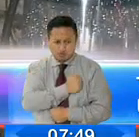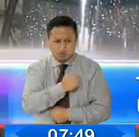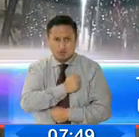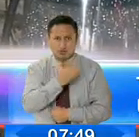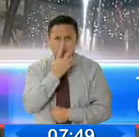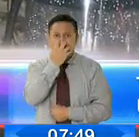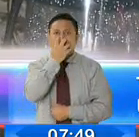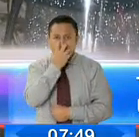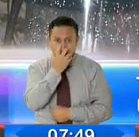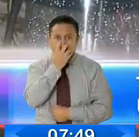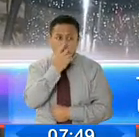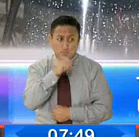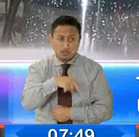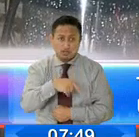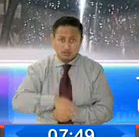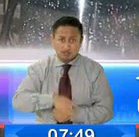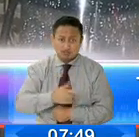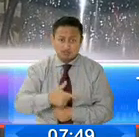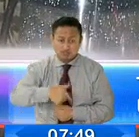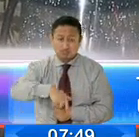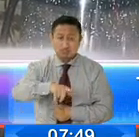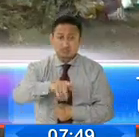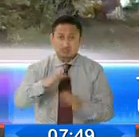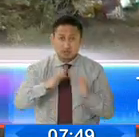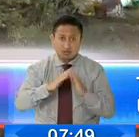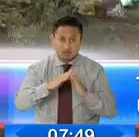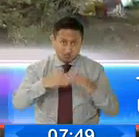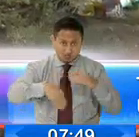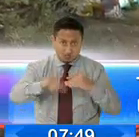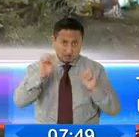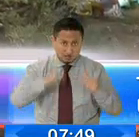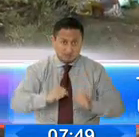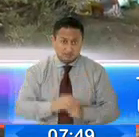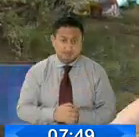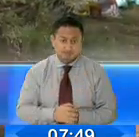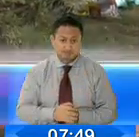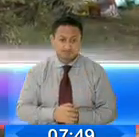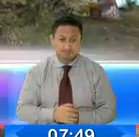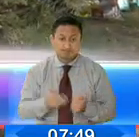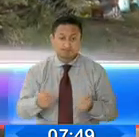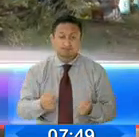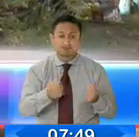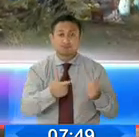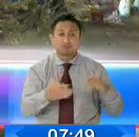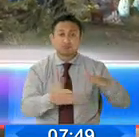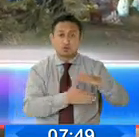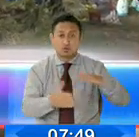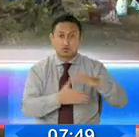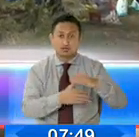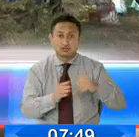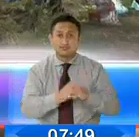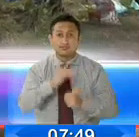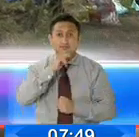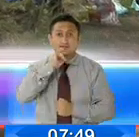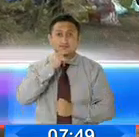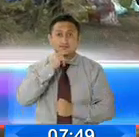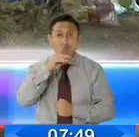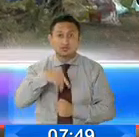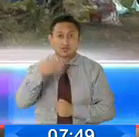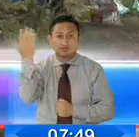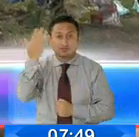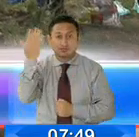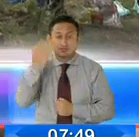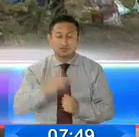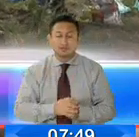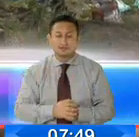el cual ya podrá movilizarse incluso fuera de casa. Hemos entregado una cocina, una refrigeradora,